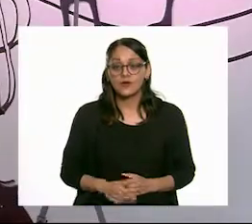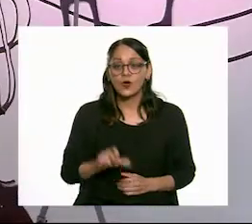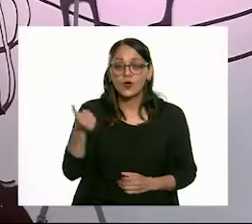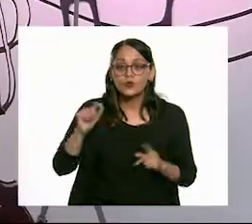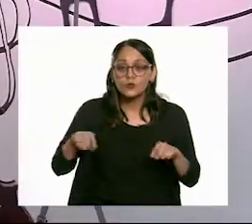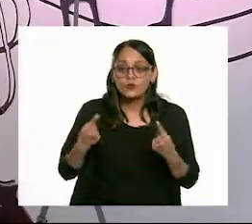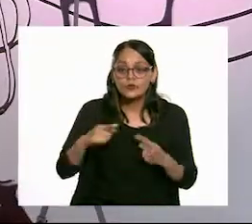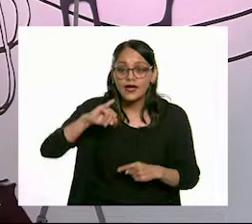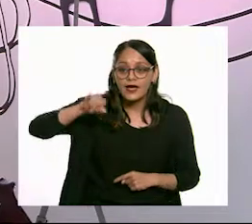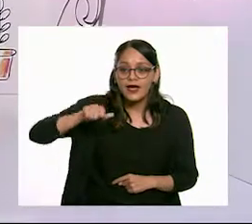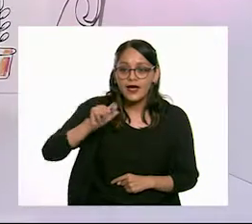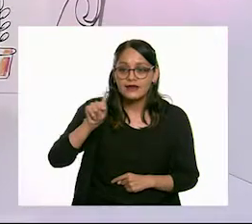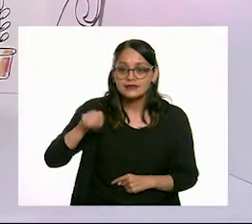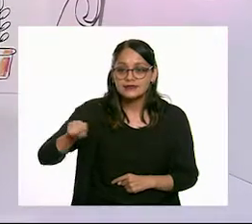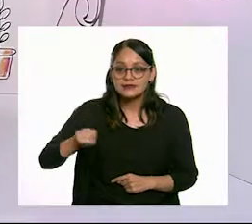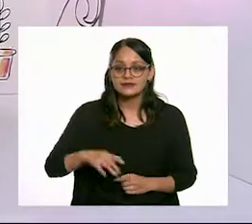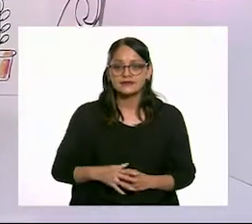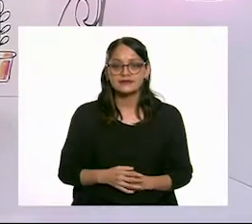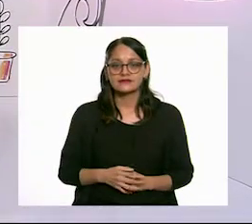¡Jazz!